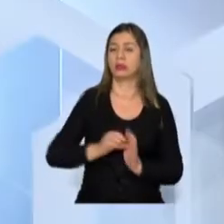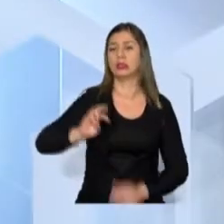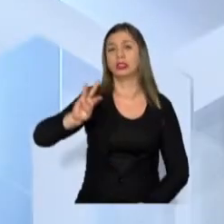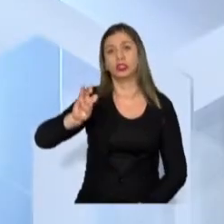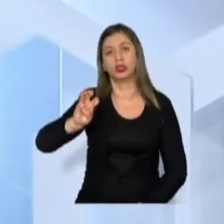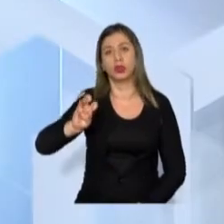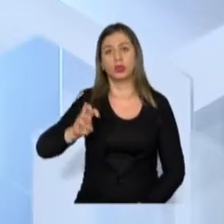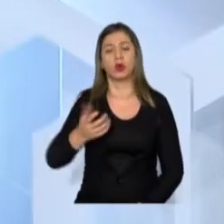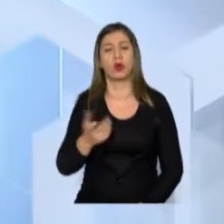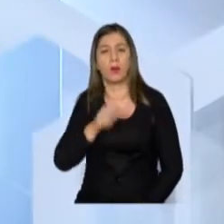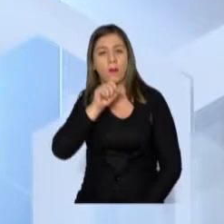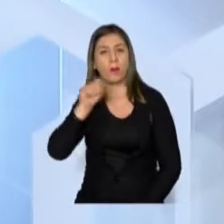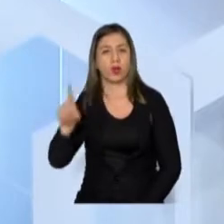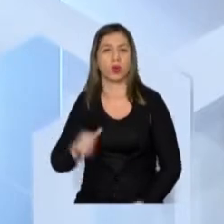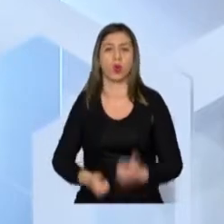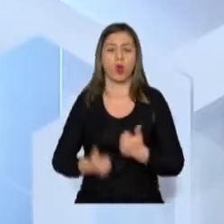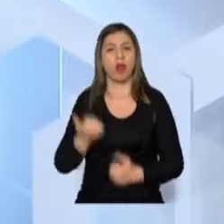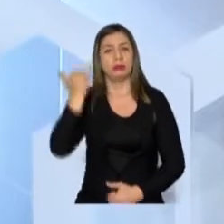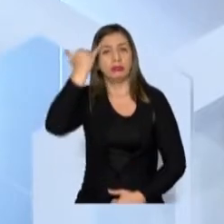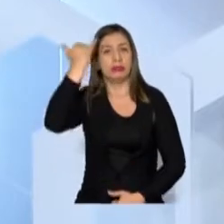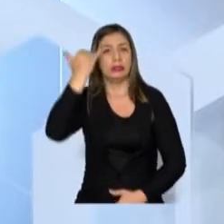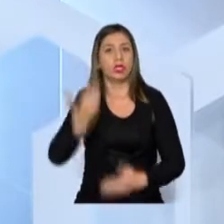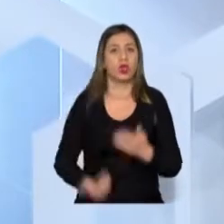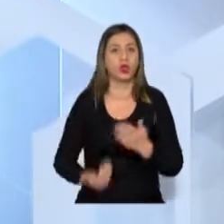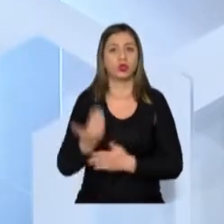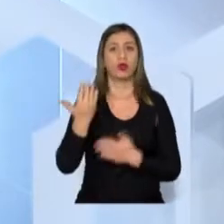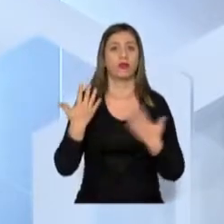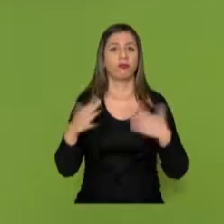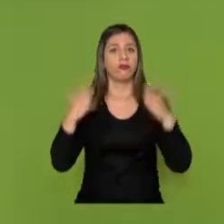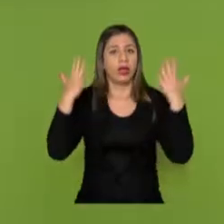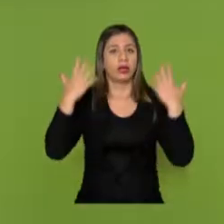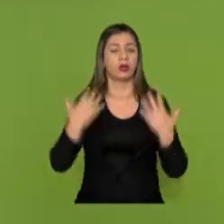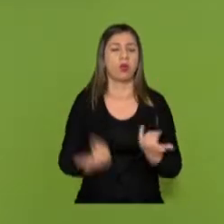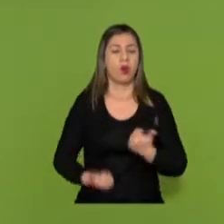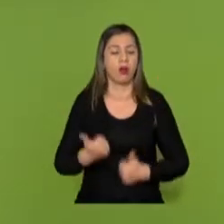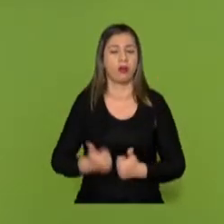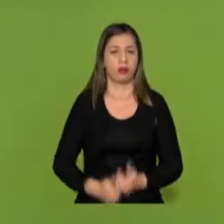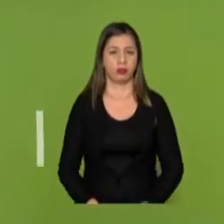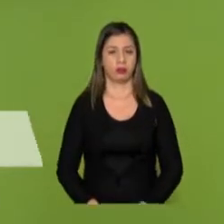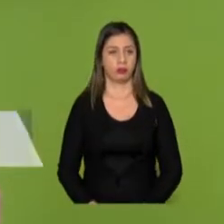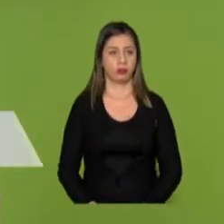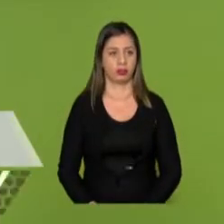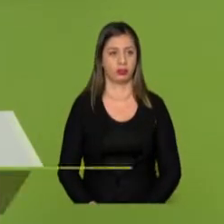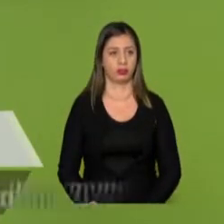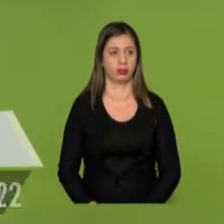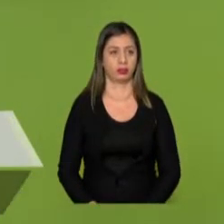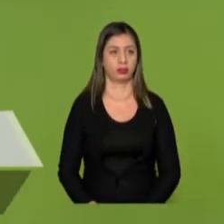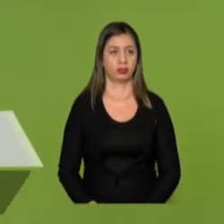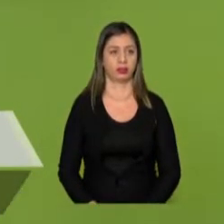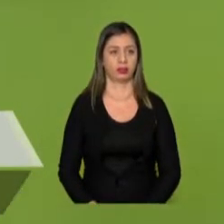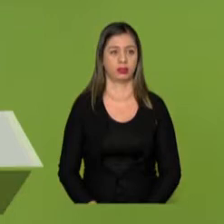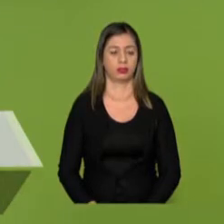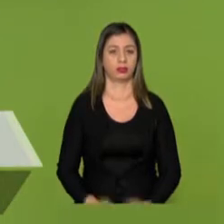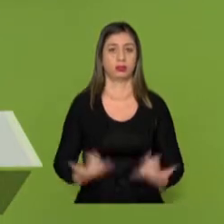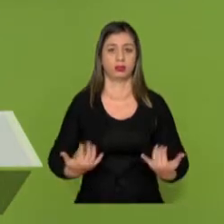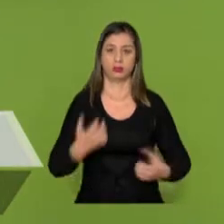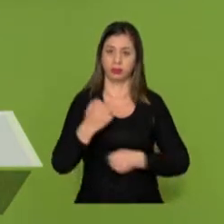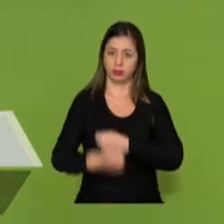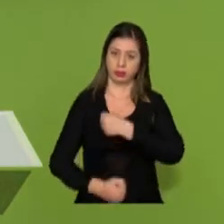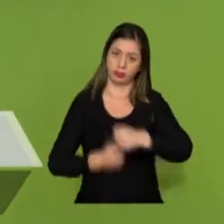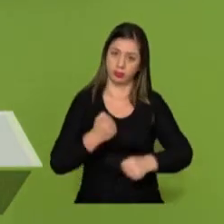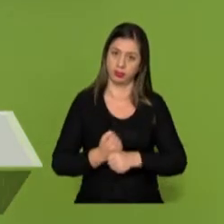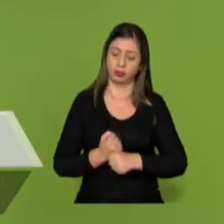van a ser o cuáles van a ser esas novedades de la feria este año? Bueno, la versión este año, Liliana,